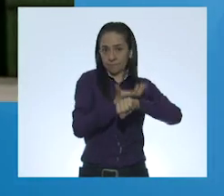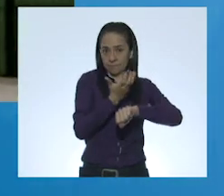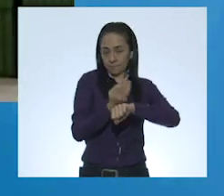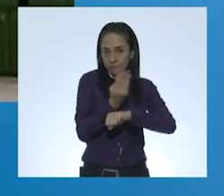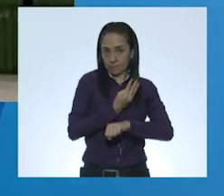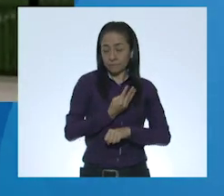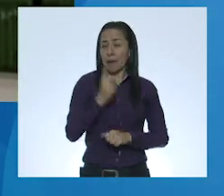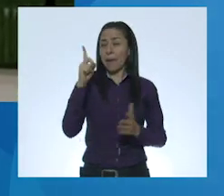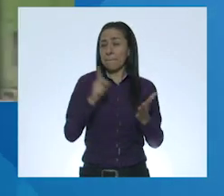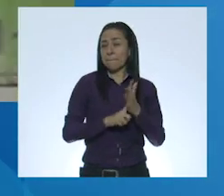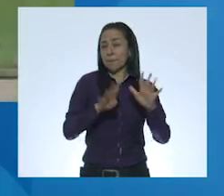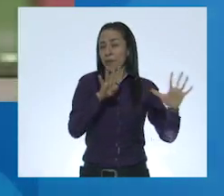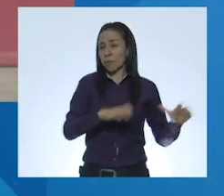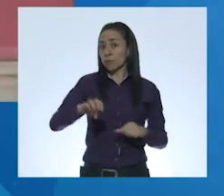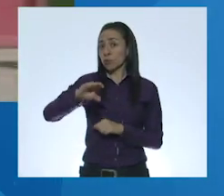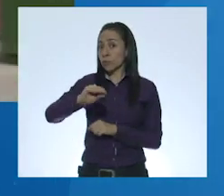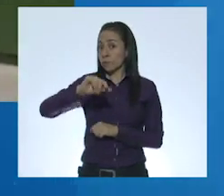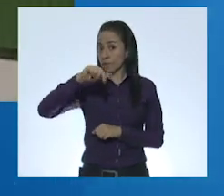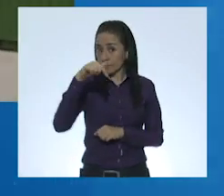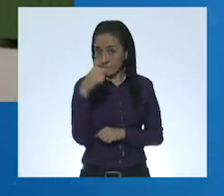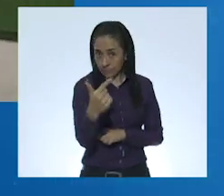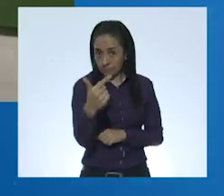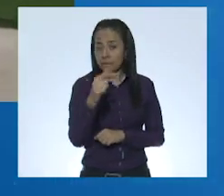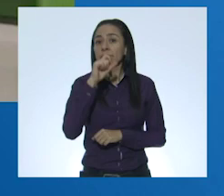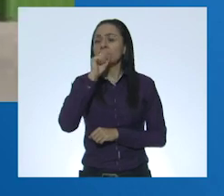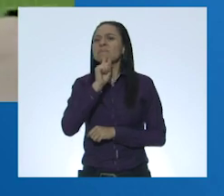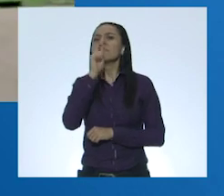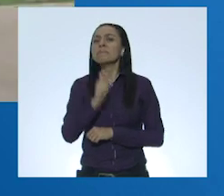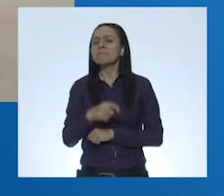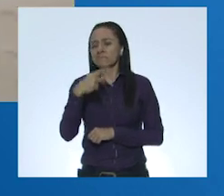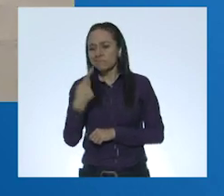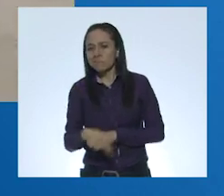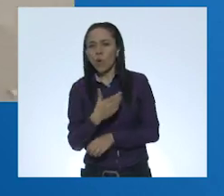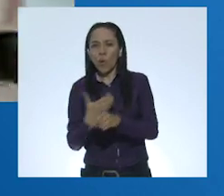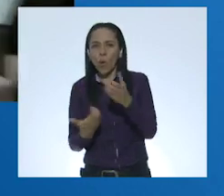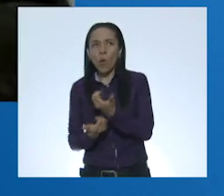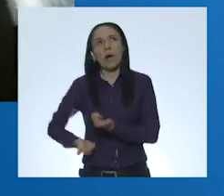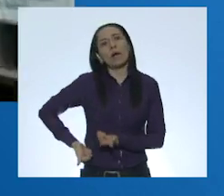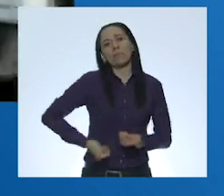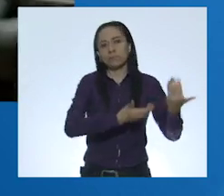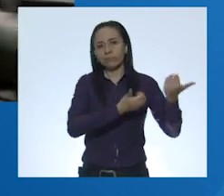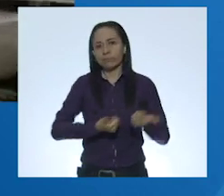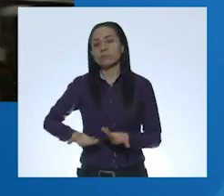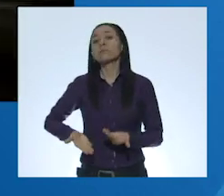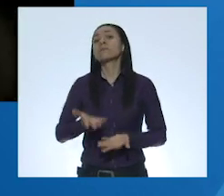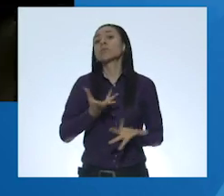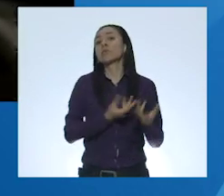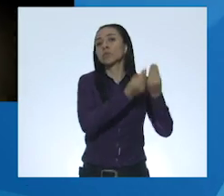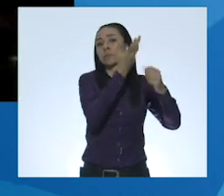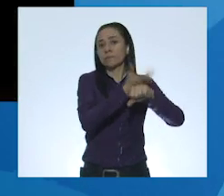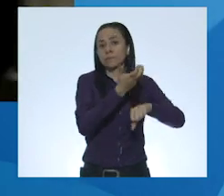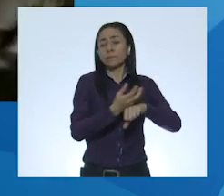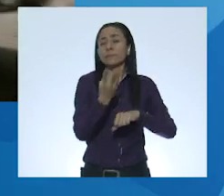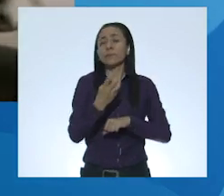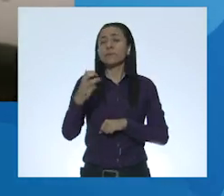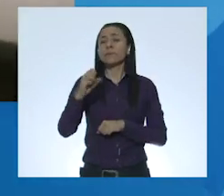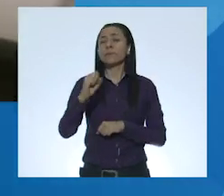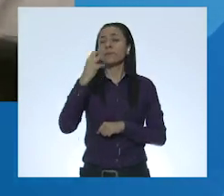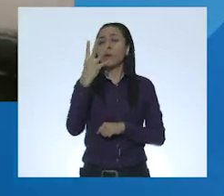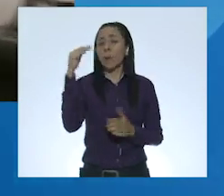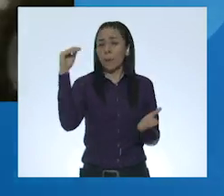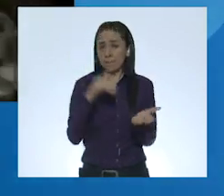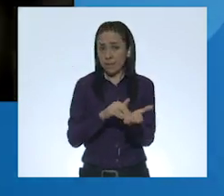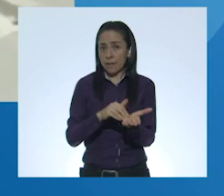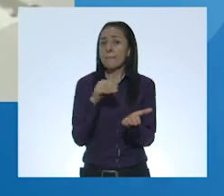en 1997, el intercambio comercial de México con Estados Unidos fue de $364 mil